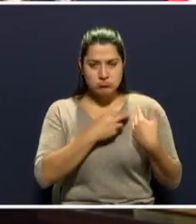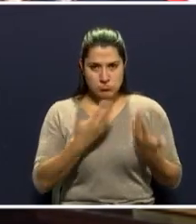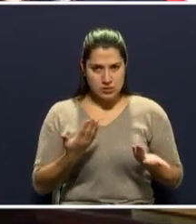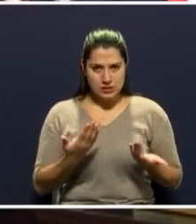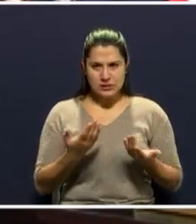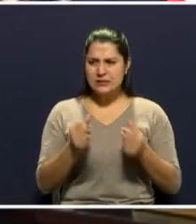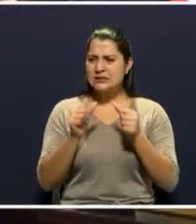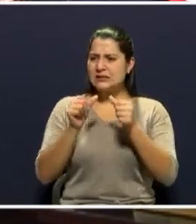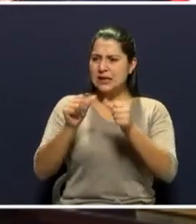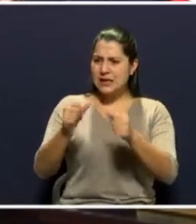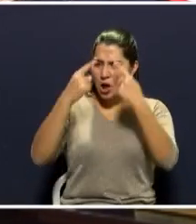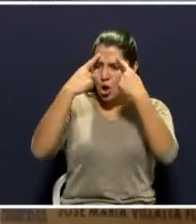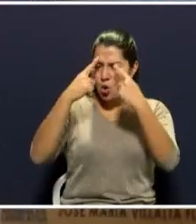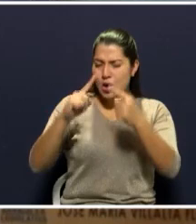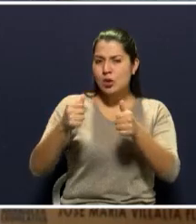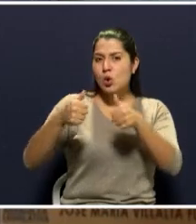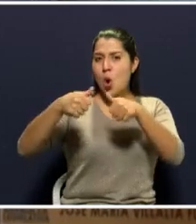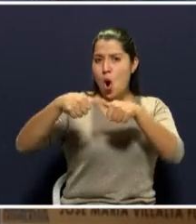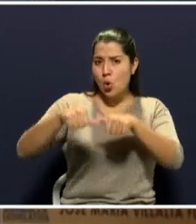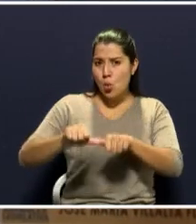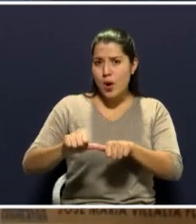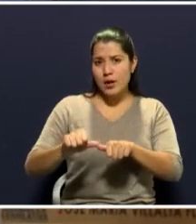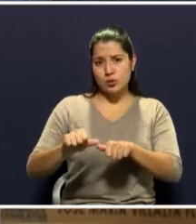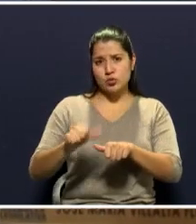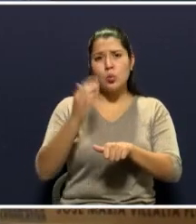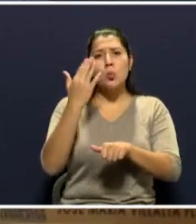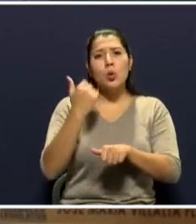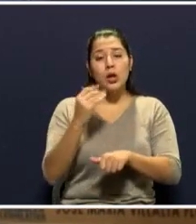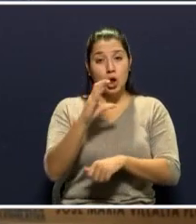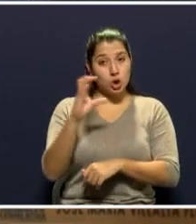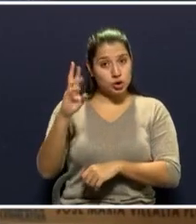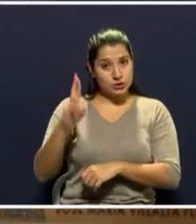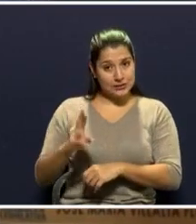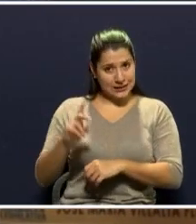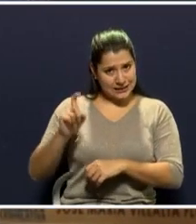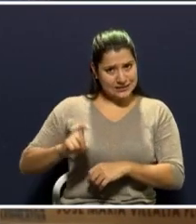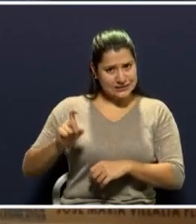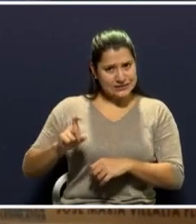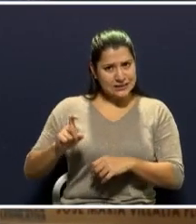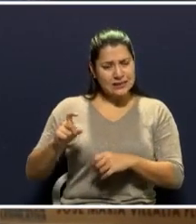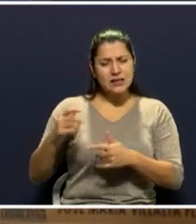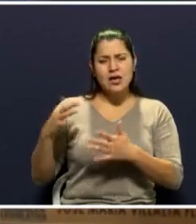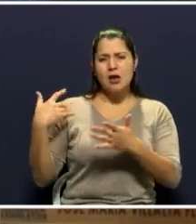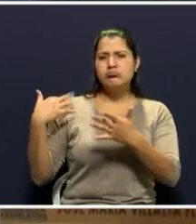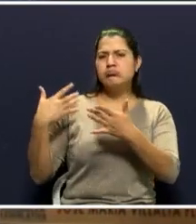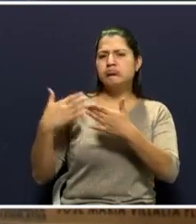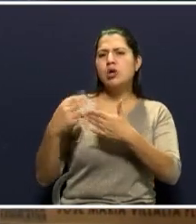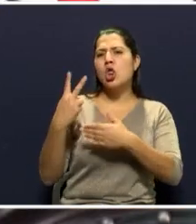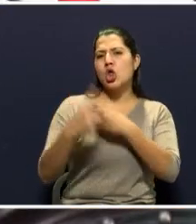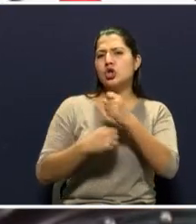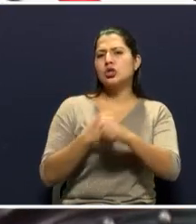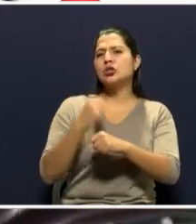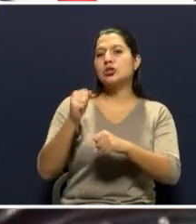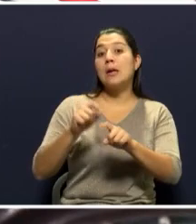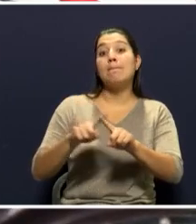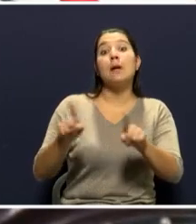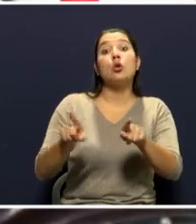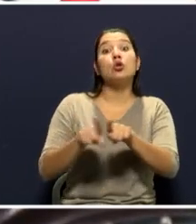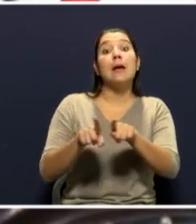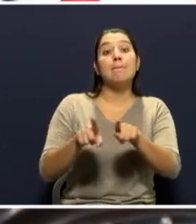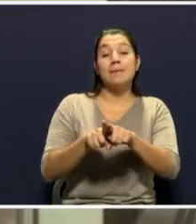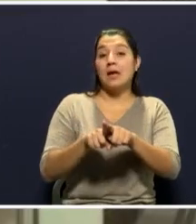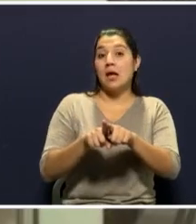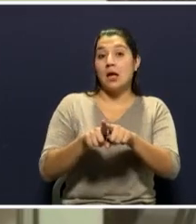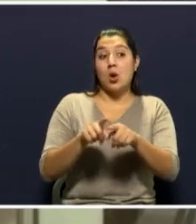los grandes acuerdos que requiere el país, no solo desde hace 2 años, como lo hemos venido haciendo, sino también